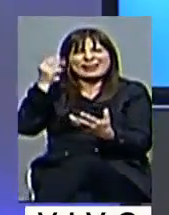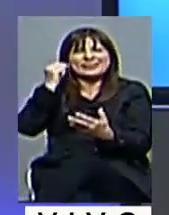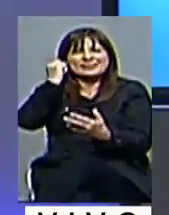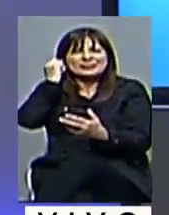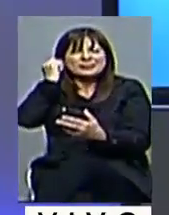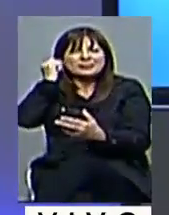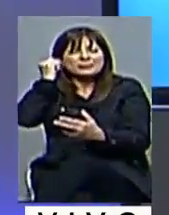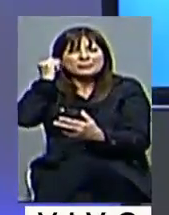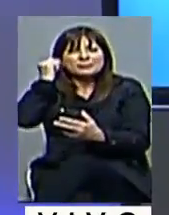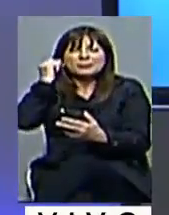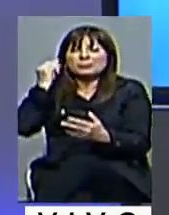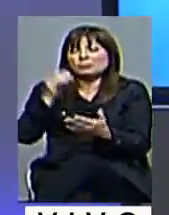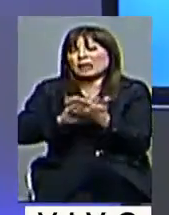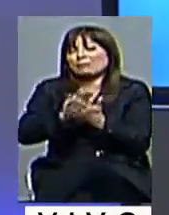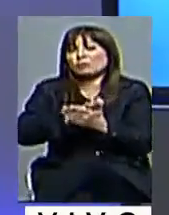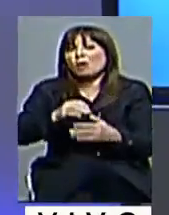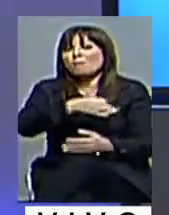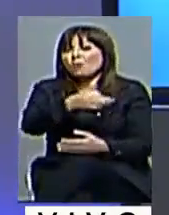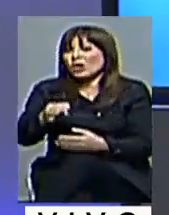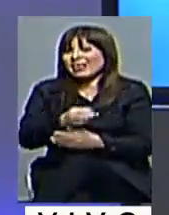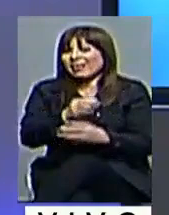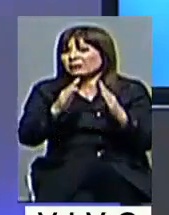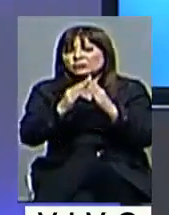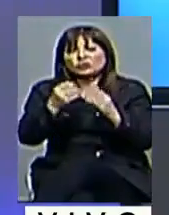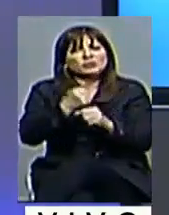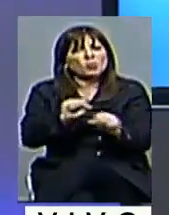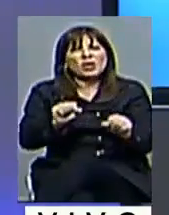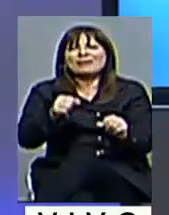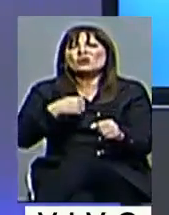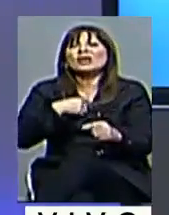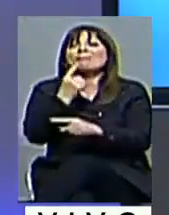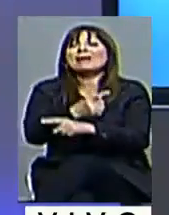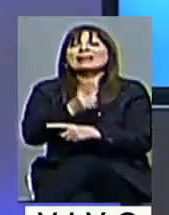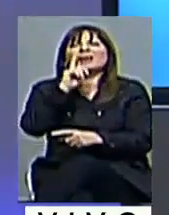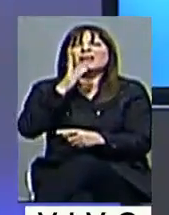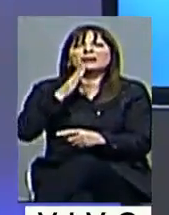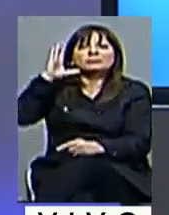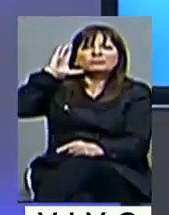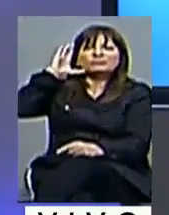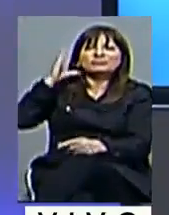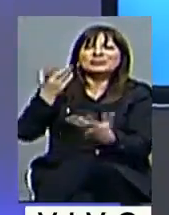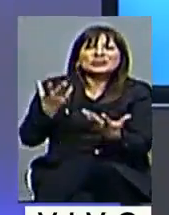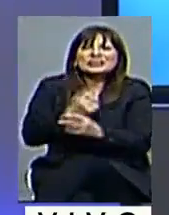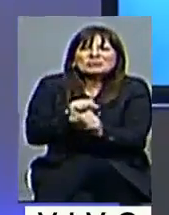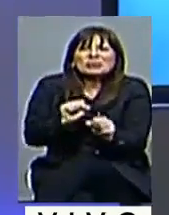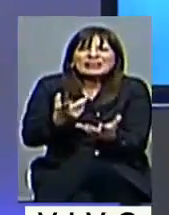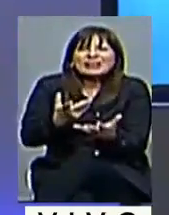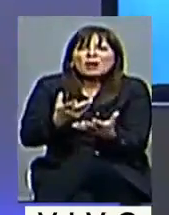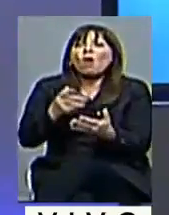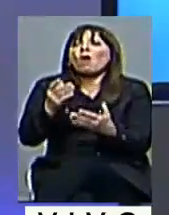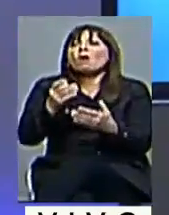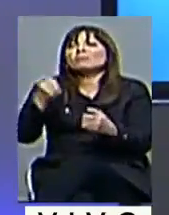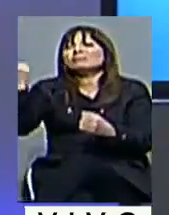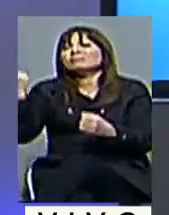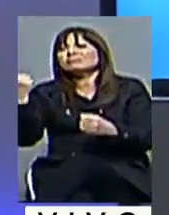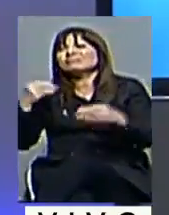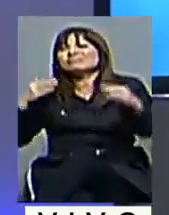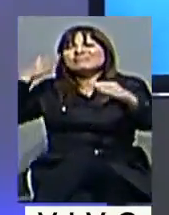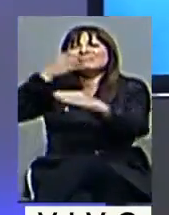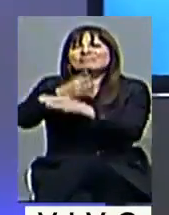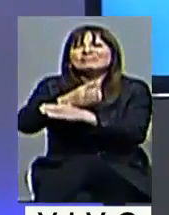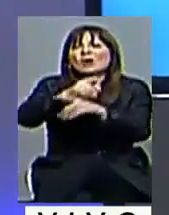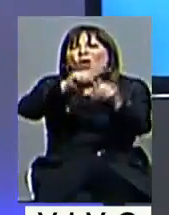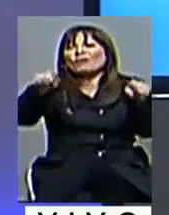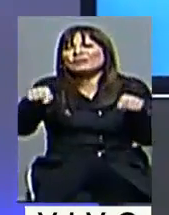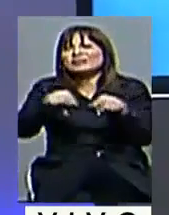podrían, porque la que manda en La Moneda es la presidenta en ejercicio. Tampoco el presidente podría ir a la oficina del ministro, los símbolos son muy importantes. Yo creo que habían